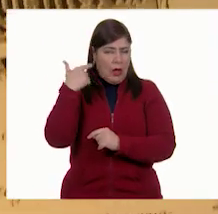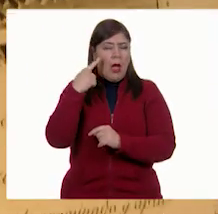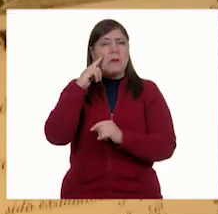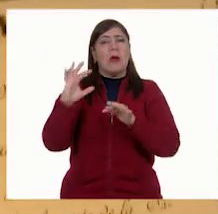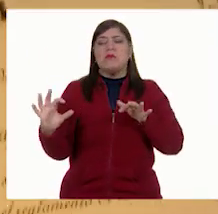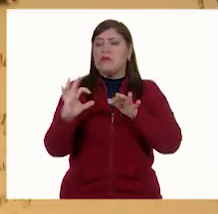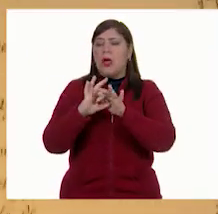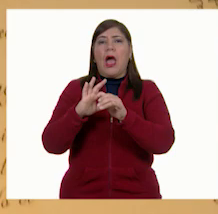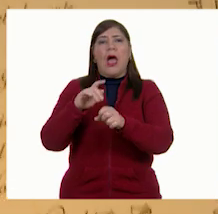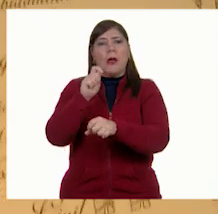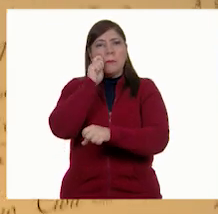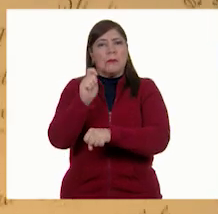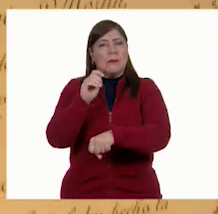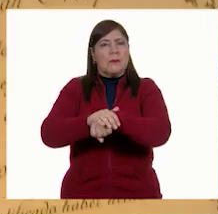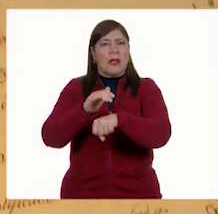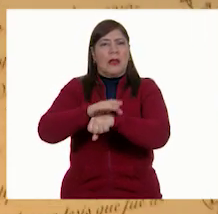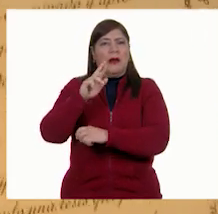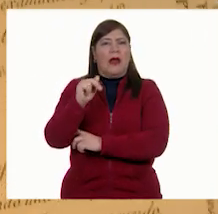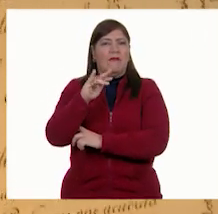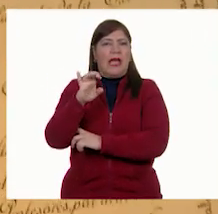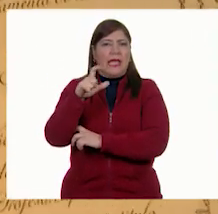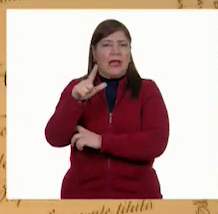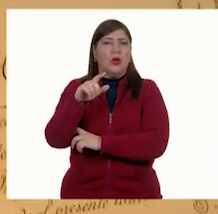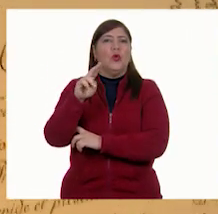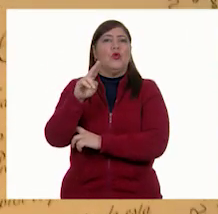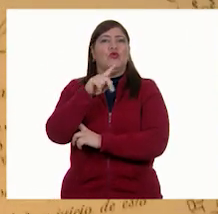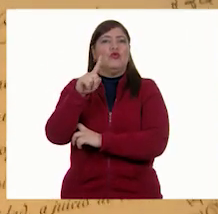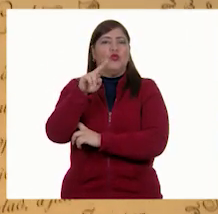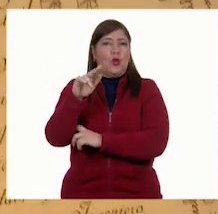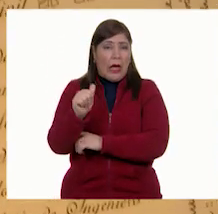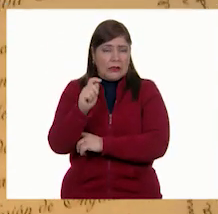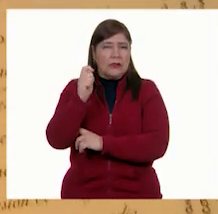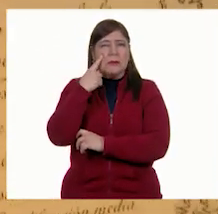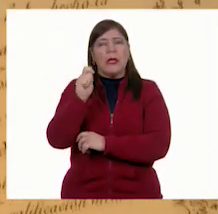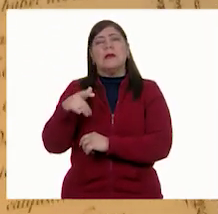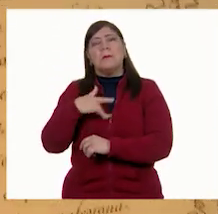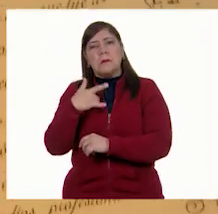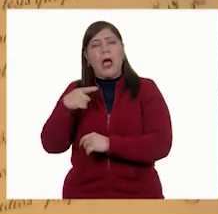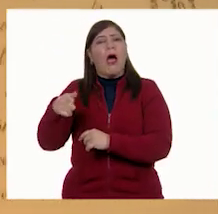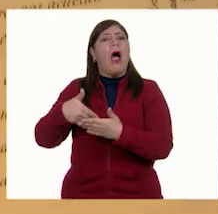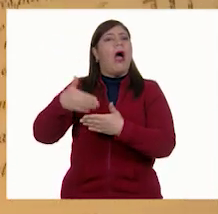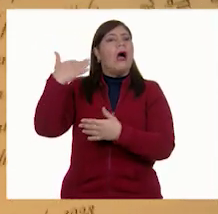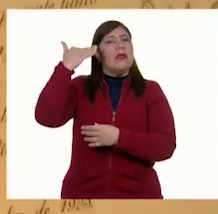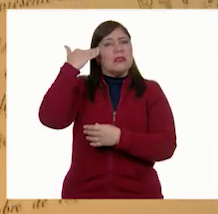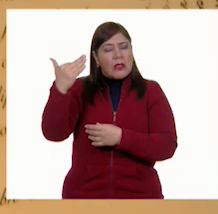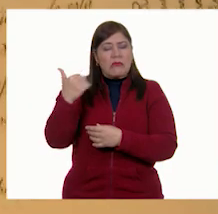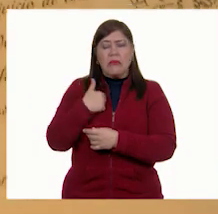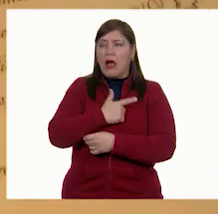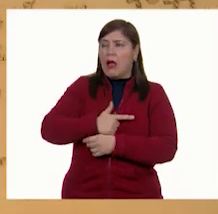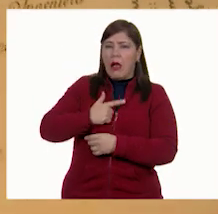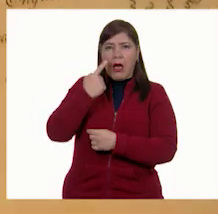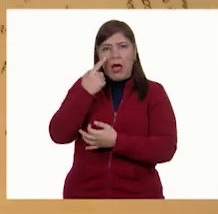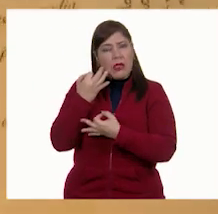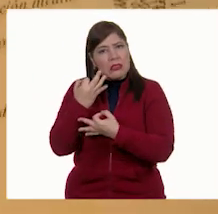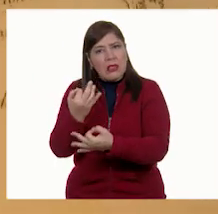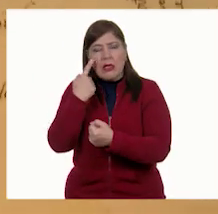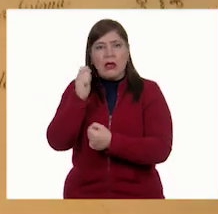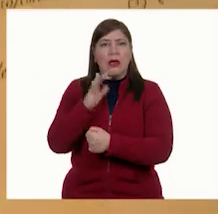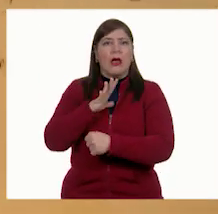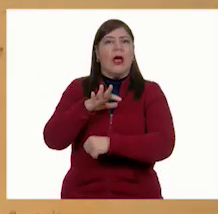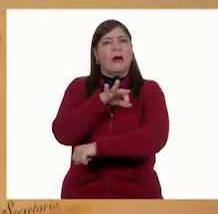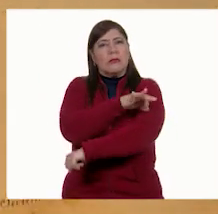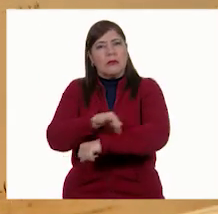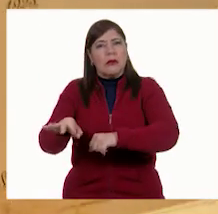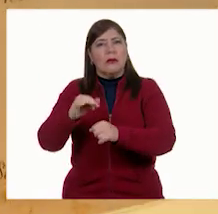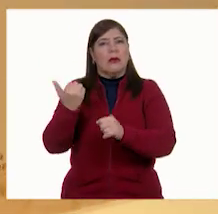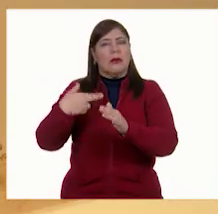con Rafael Ursúa y Pedro Castellanos. De esa época data su inclinación por la arquitectura, misma que se debe a la